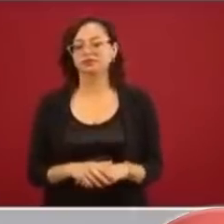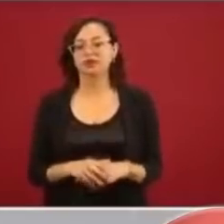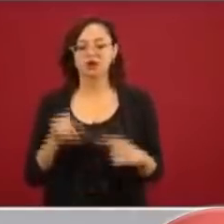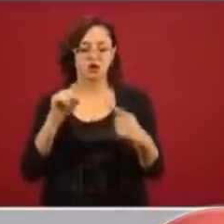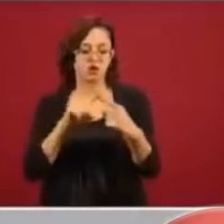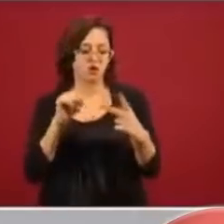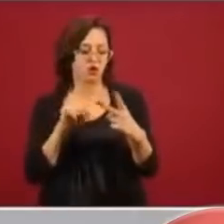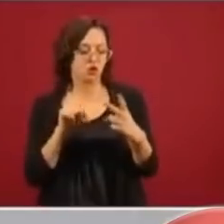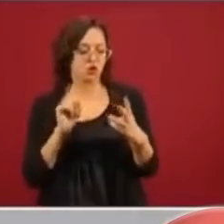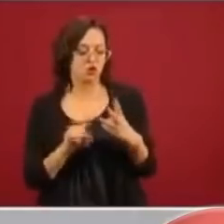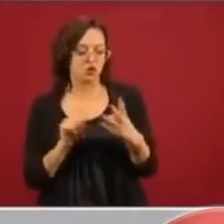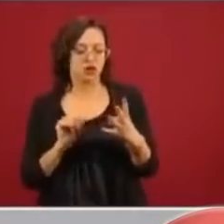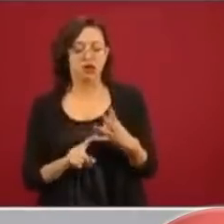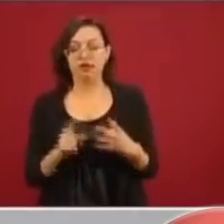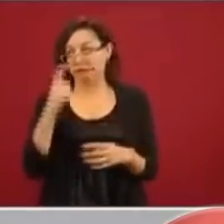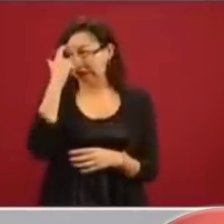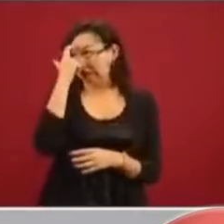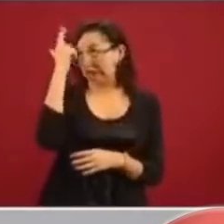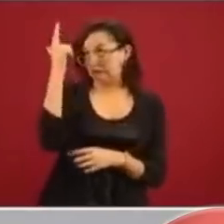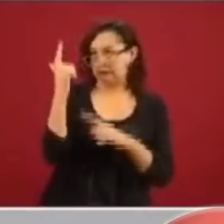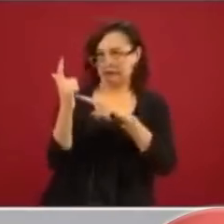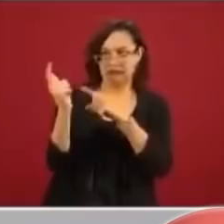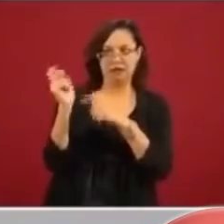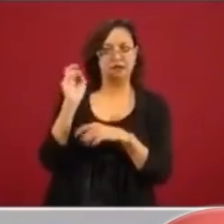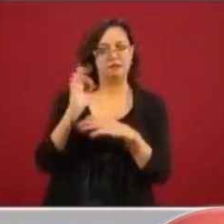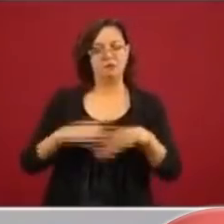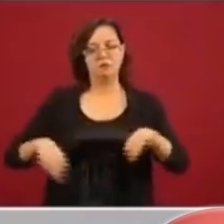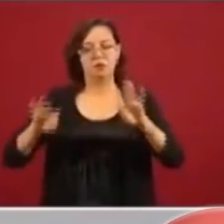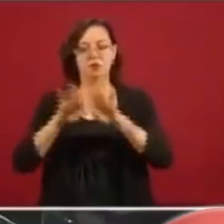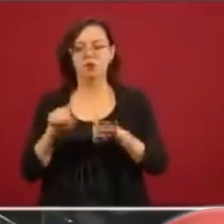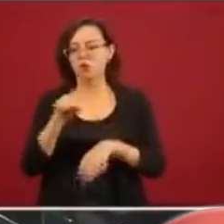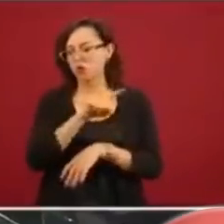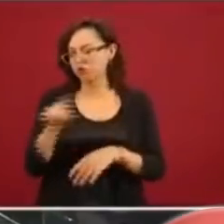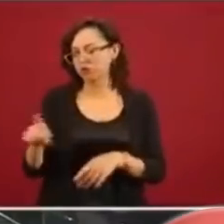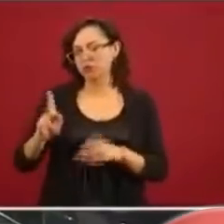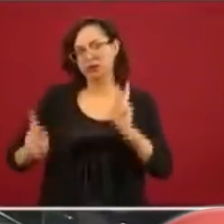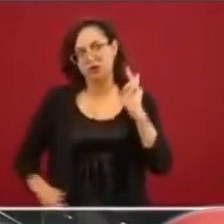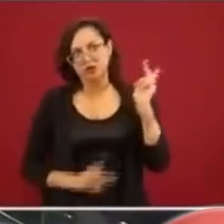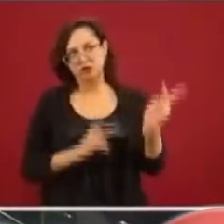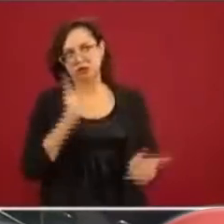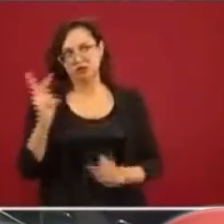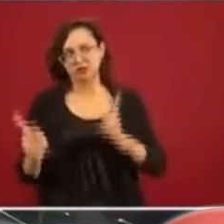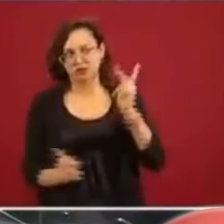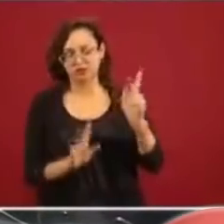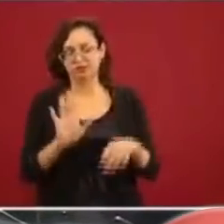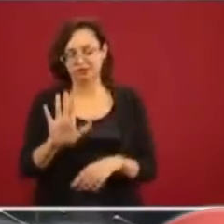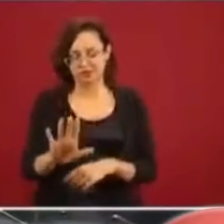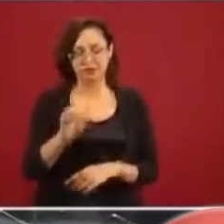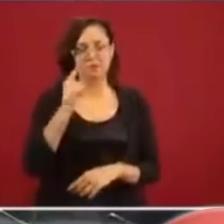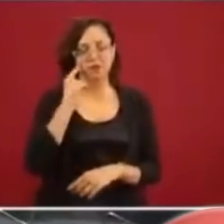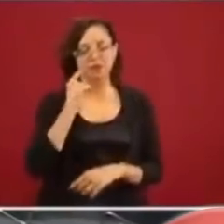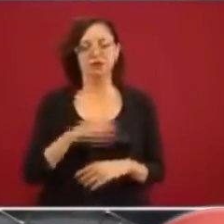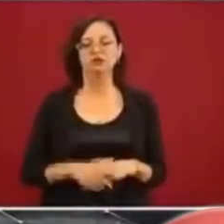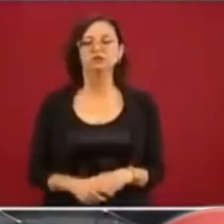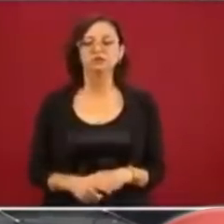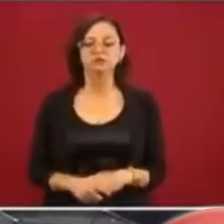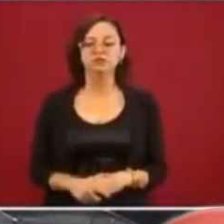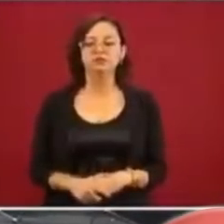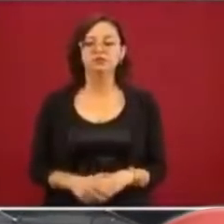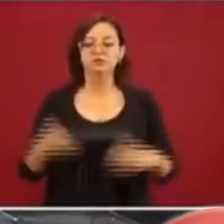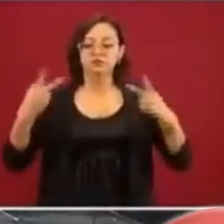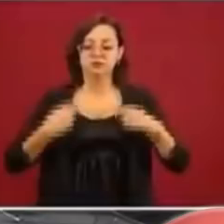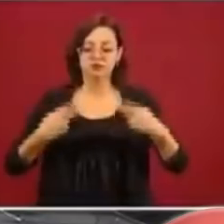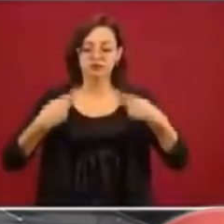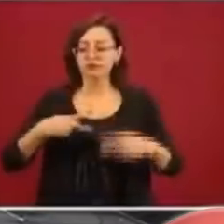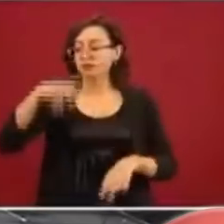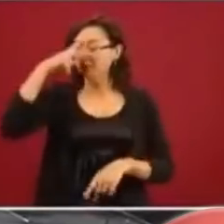2 o 3 puntos que responden a lo que ustedes están señalando. Primero, trabajamos para todos los